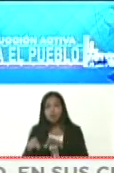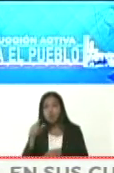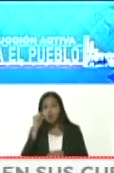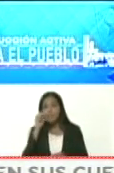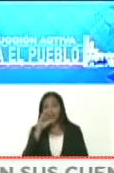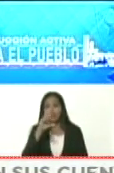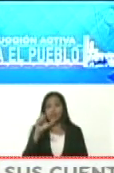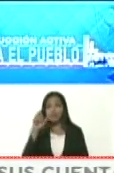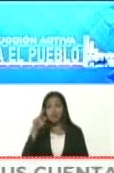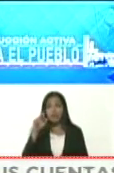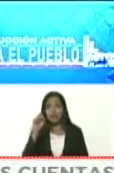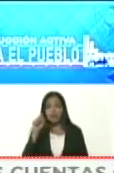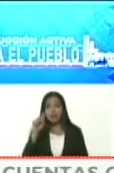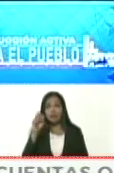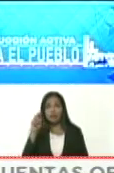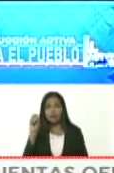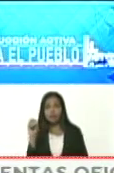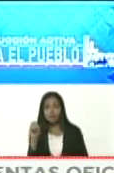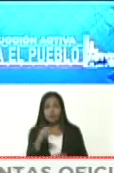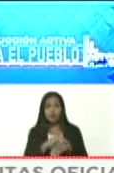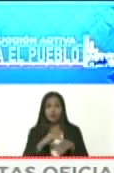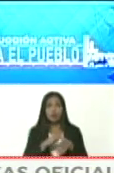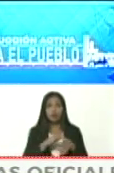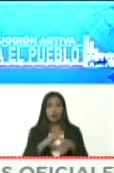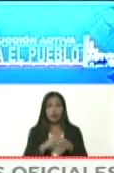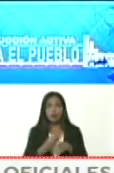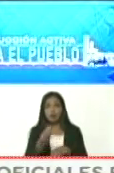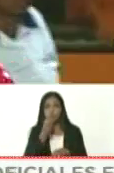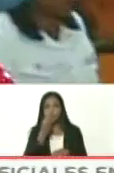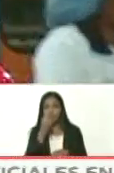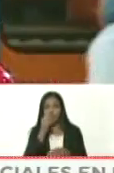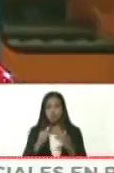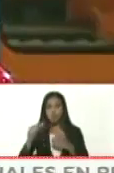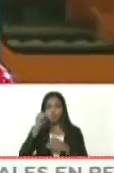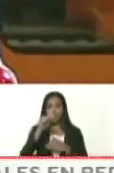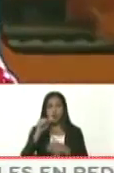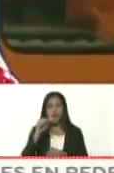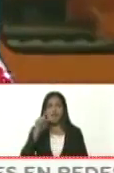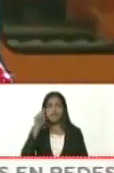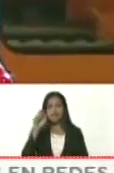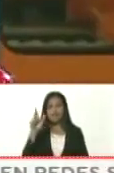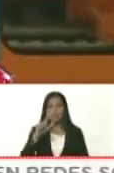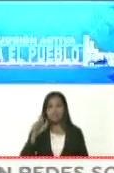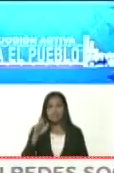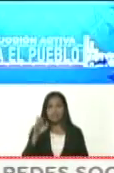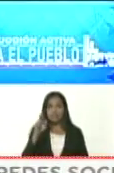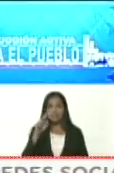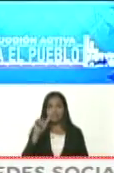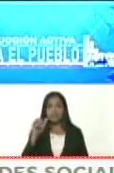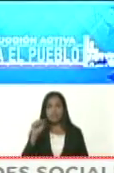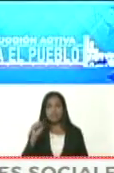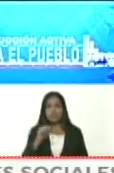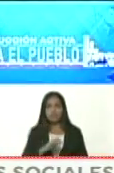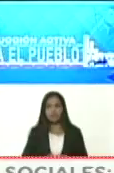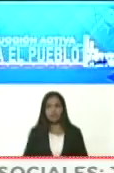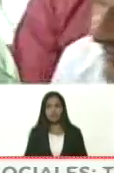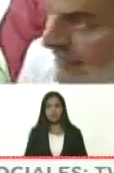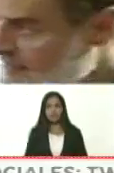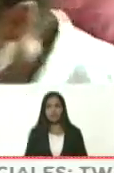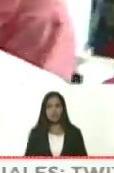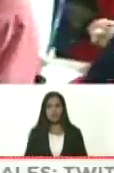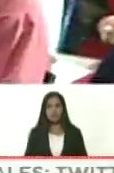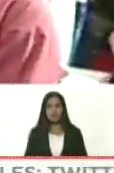Soteldo, el ministro de Alimentación, mayor general Leal Tellería, el nuevo ministro